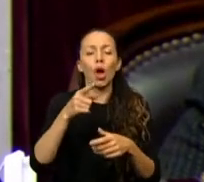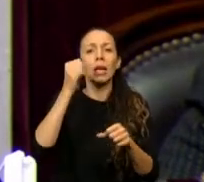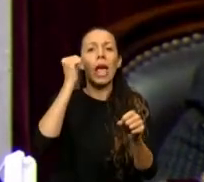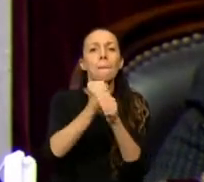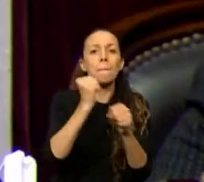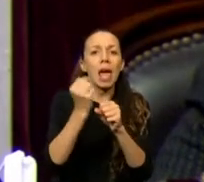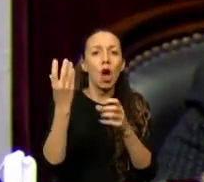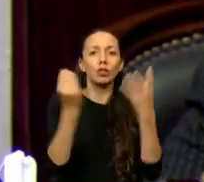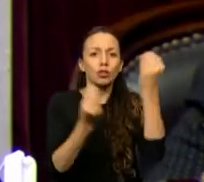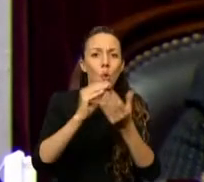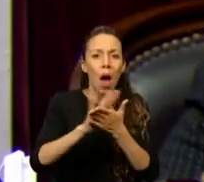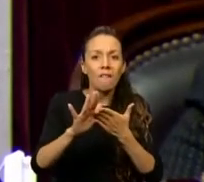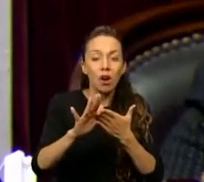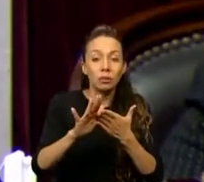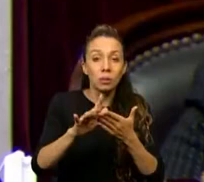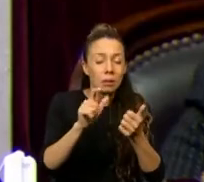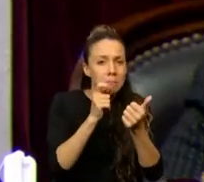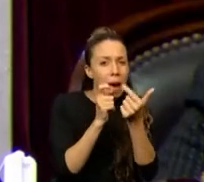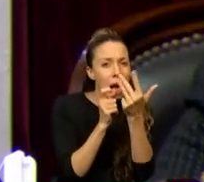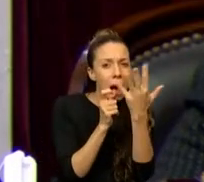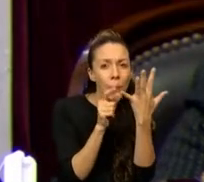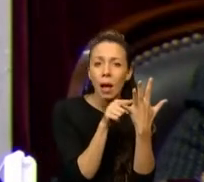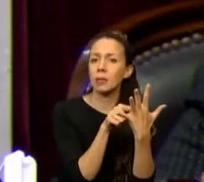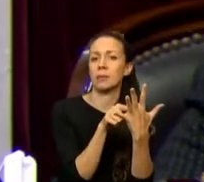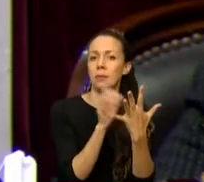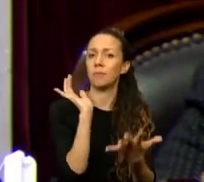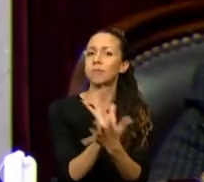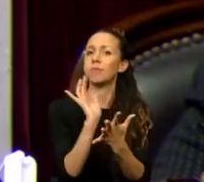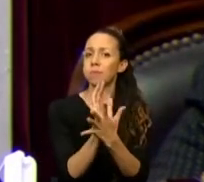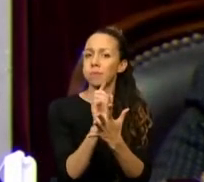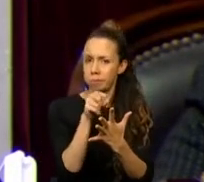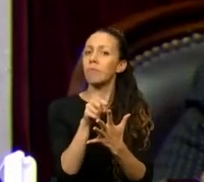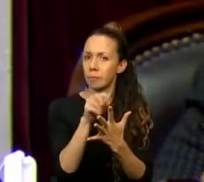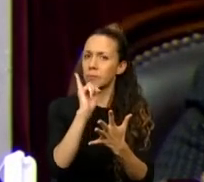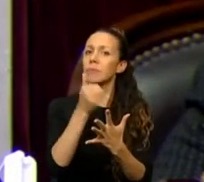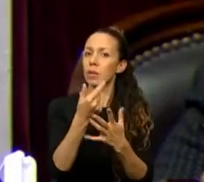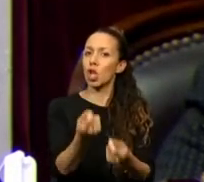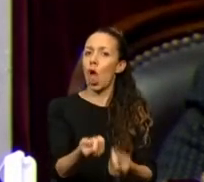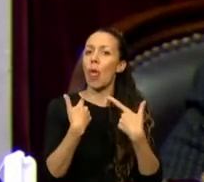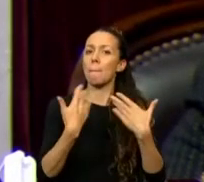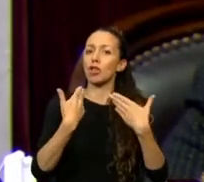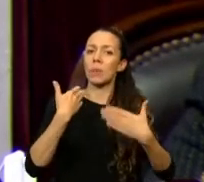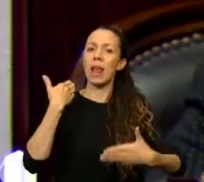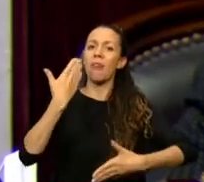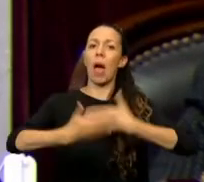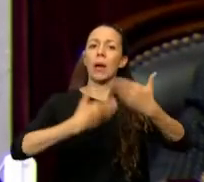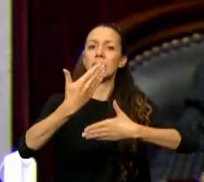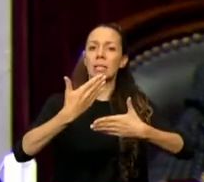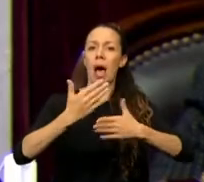empleos, todas esas palabras juntas, la verdad que justamente nos permiten avanzar como